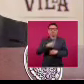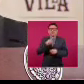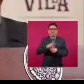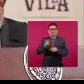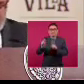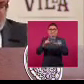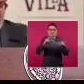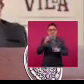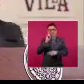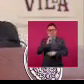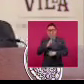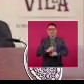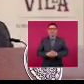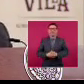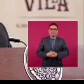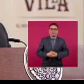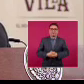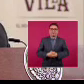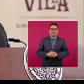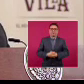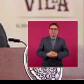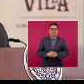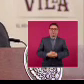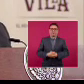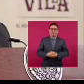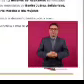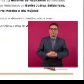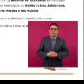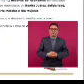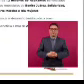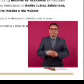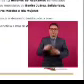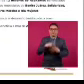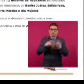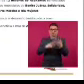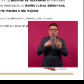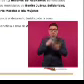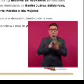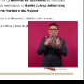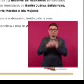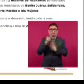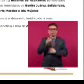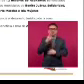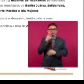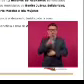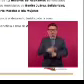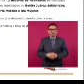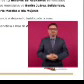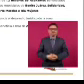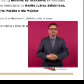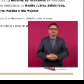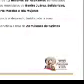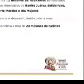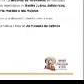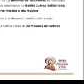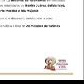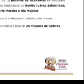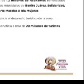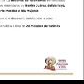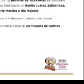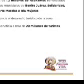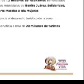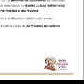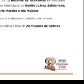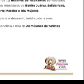lámina. Bien, aquí están localizados los 4 proyectos que tenemos, que son el puente vehicular en la